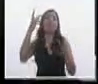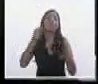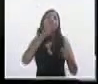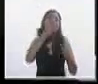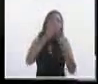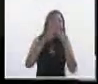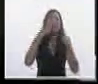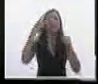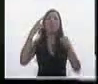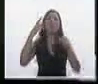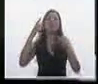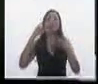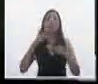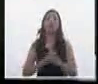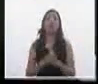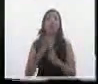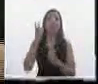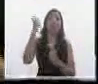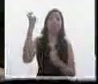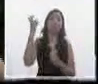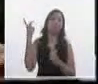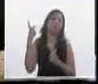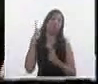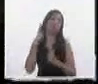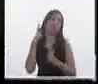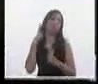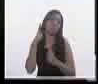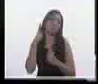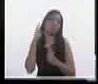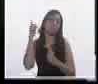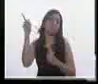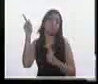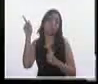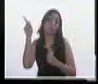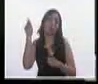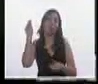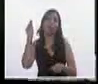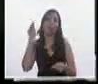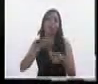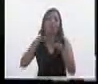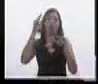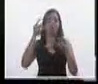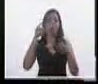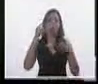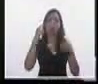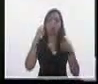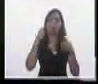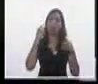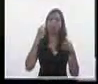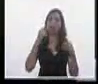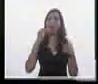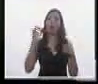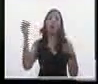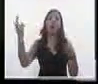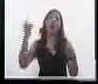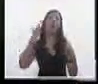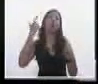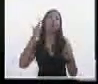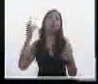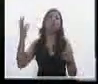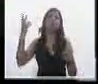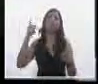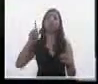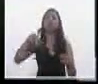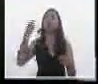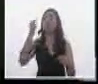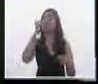hacen muy común él este político puso oídos ciegos oídos ciegos estoy oídos sordos o o